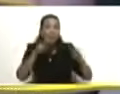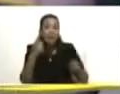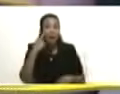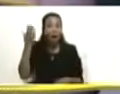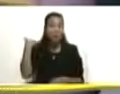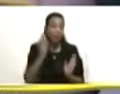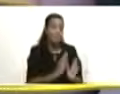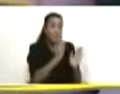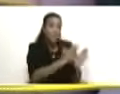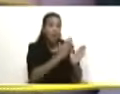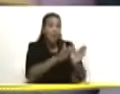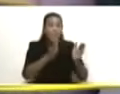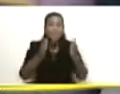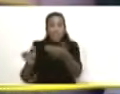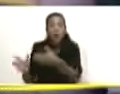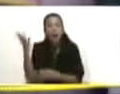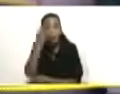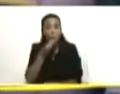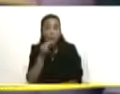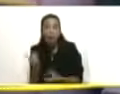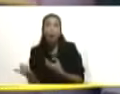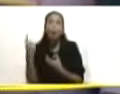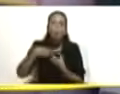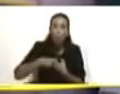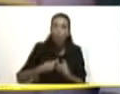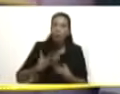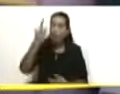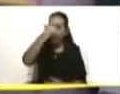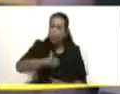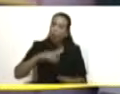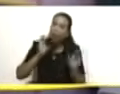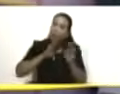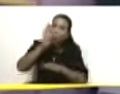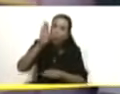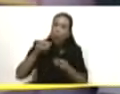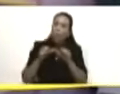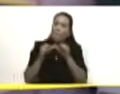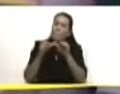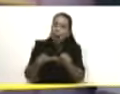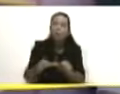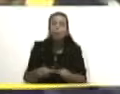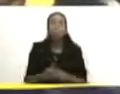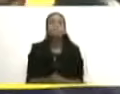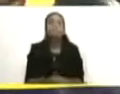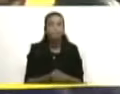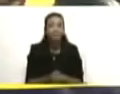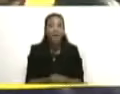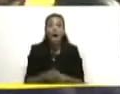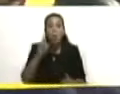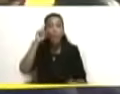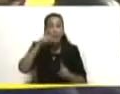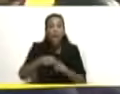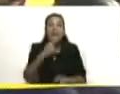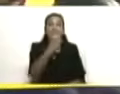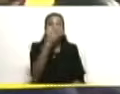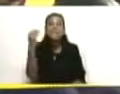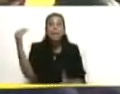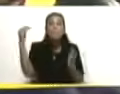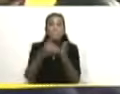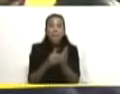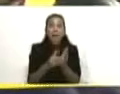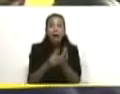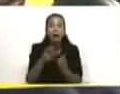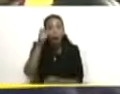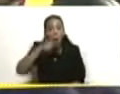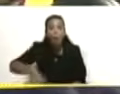de gobierno, y que también la juventud tiene un papel importante que jugar en este sentido. Ahí hay una meta de 100.000 jóvenes del